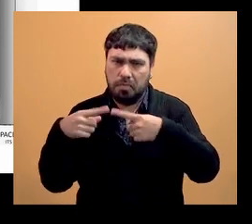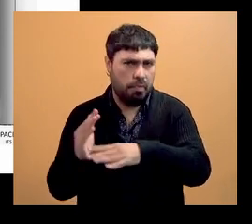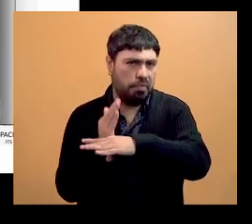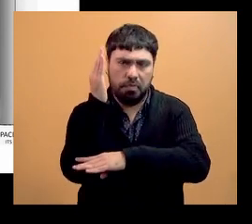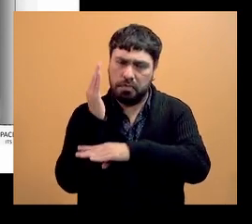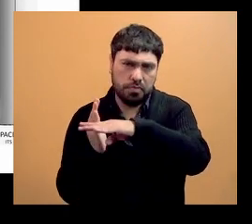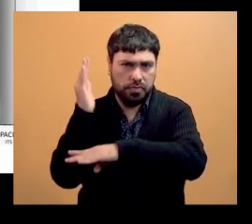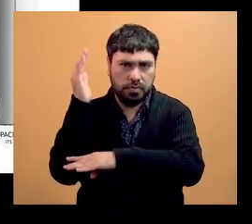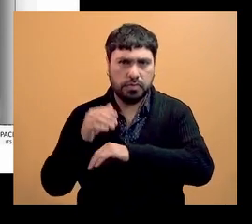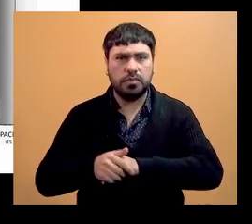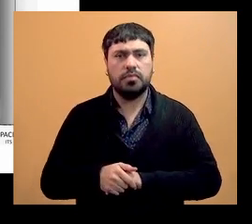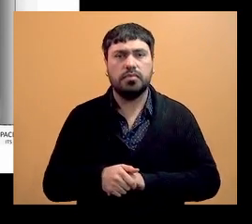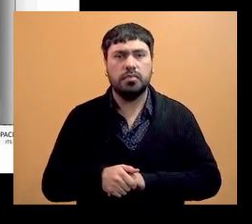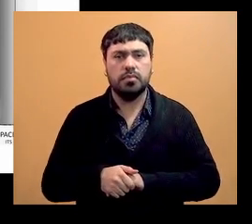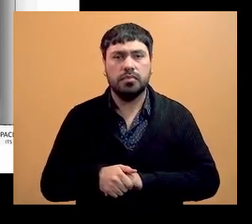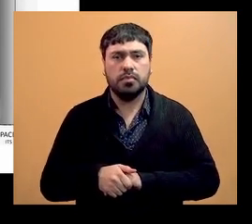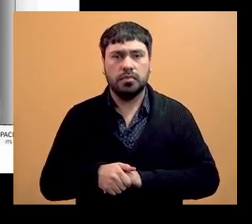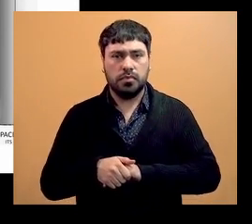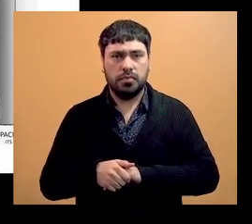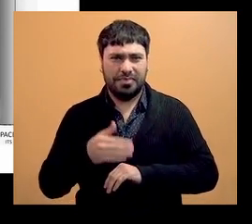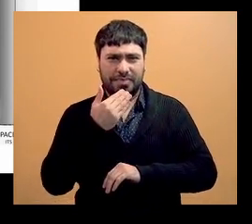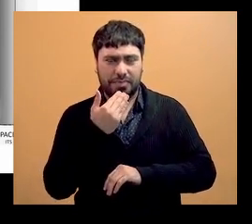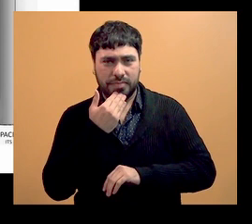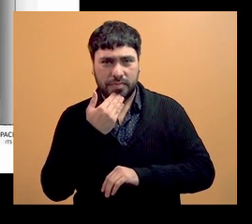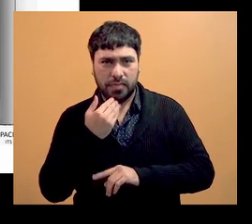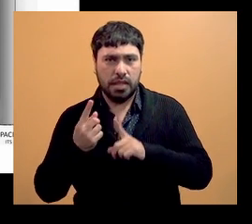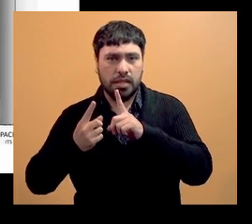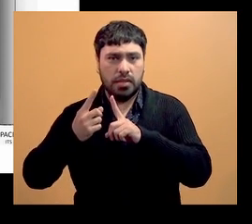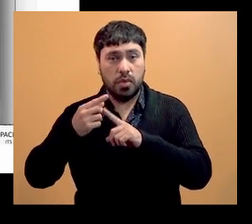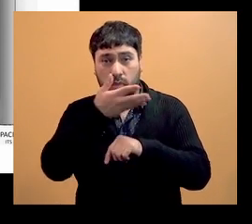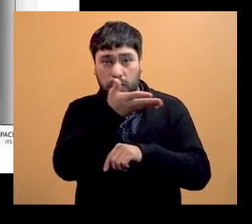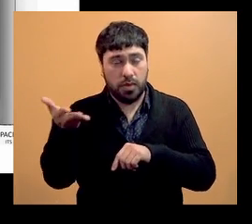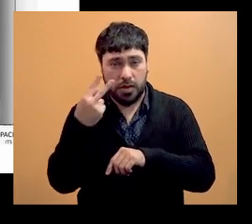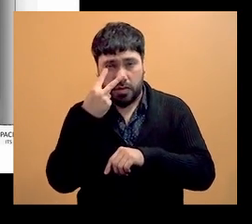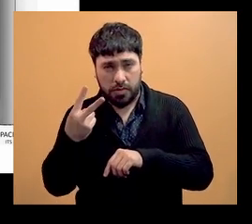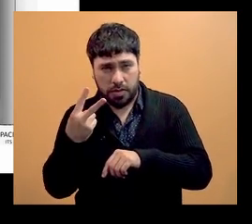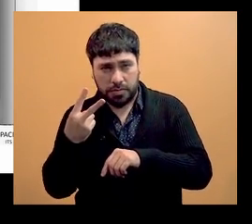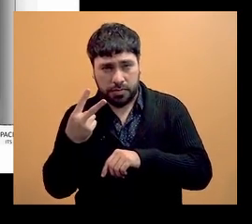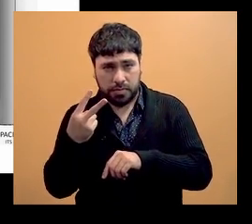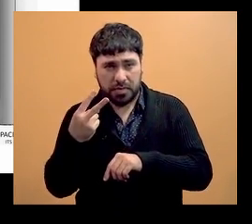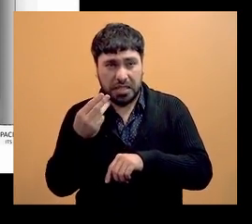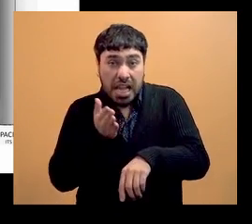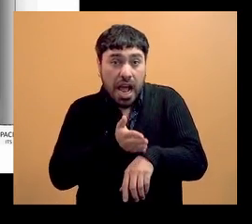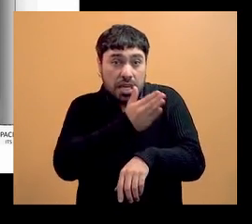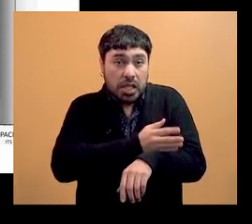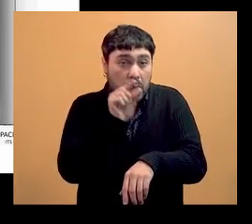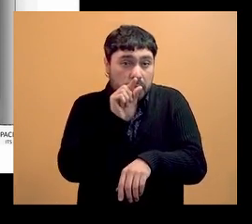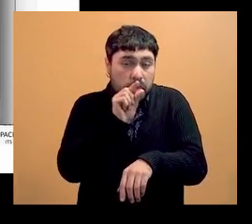sale duplicado ahí. Y también la versión Heavy, que la hemos visto recientemente